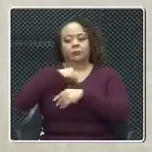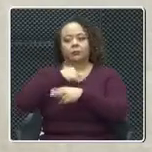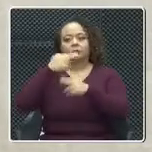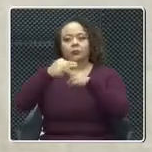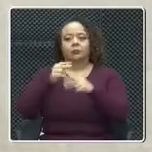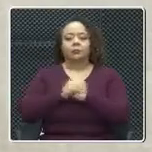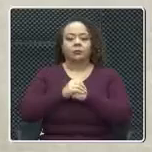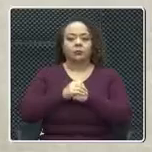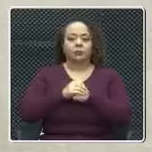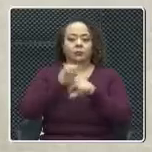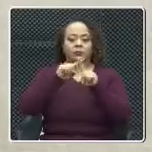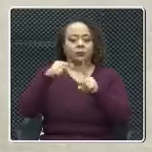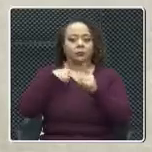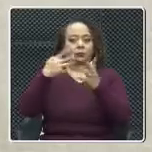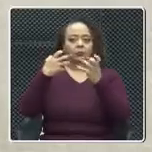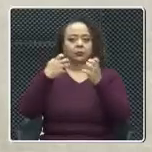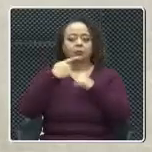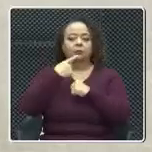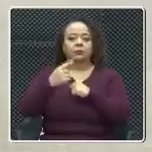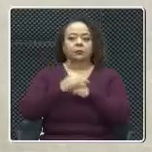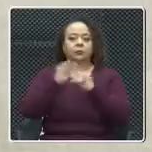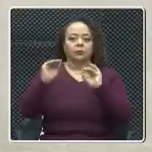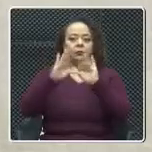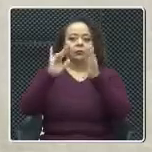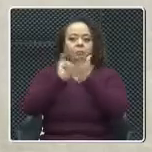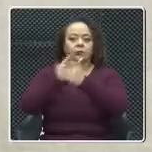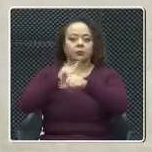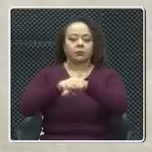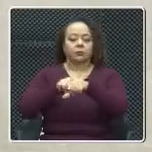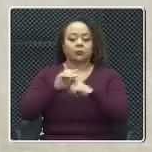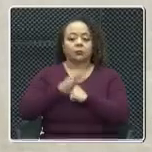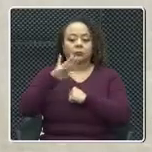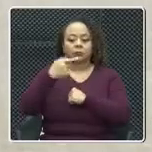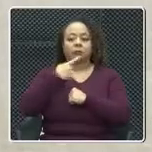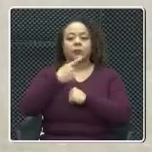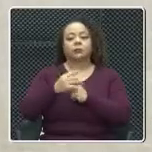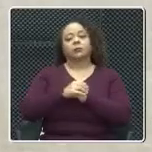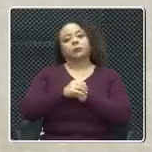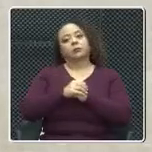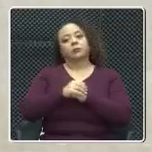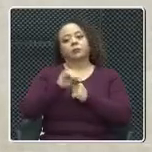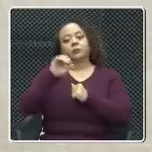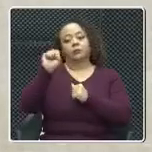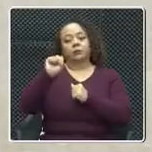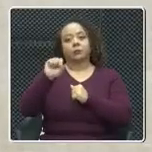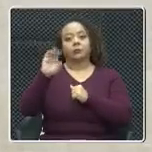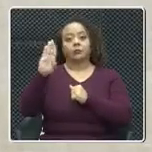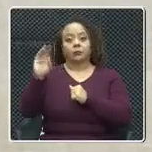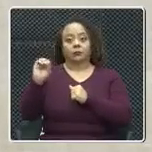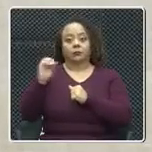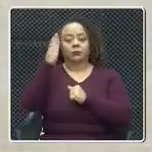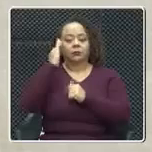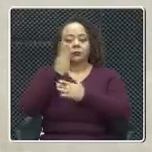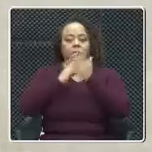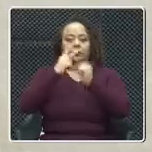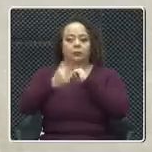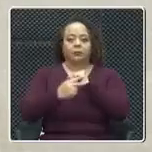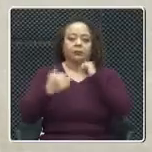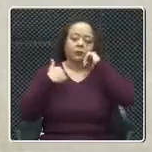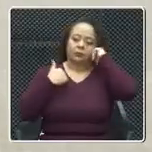Pero lo que yo quise decir o aclarar en ese momento cuando lo mencioné es que el síndrome de burnout, porque a veces venimos